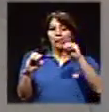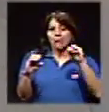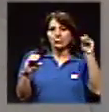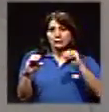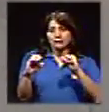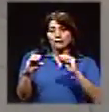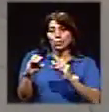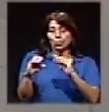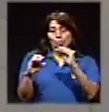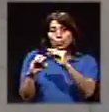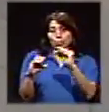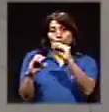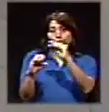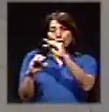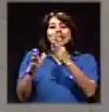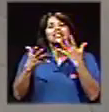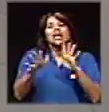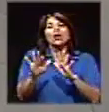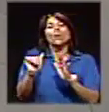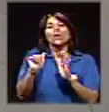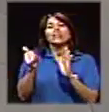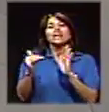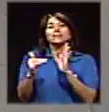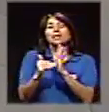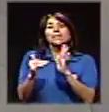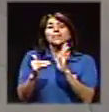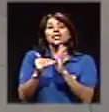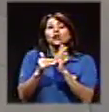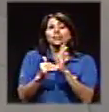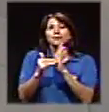10 millones de millones de colones. Es como